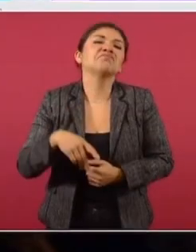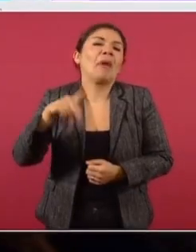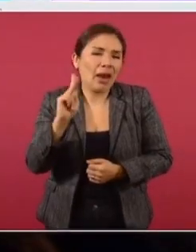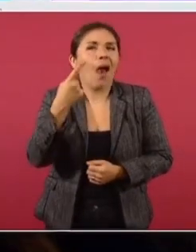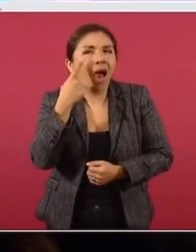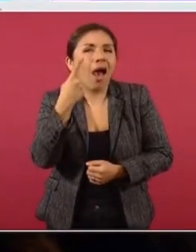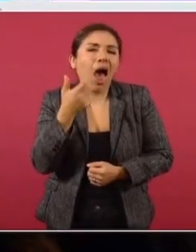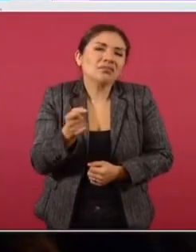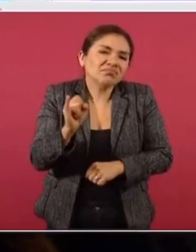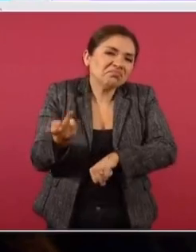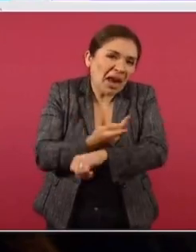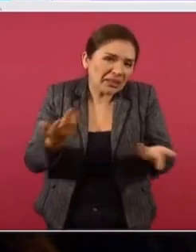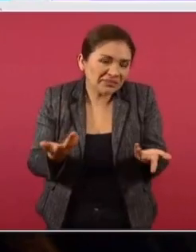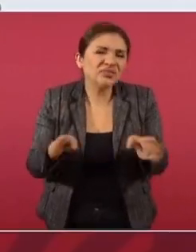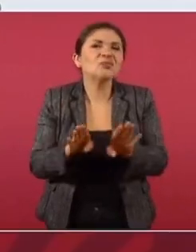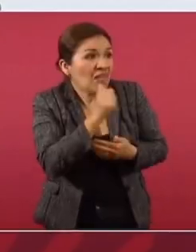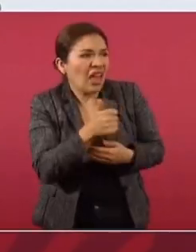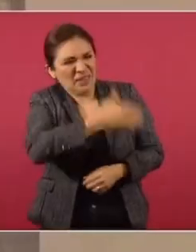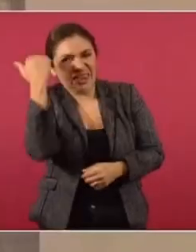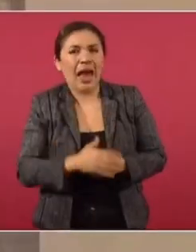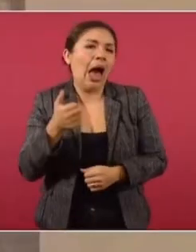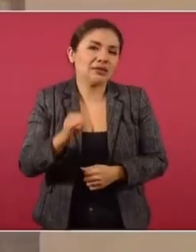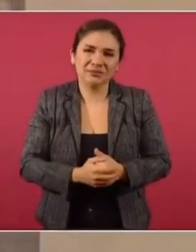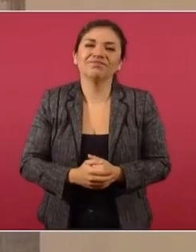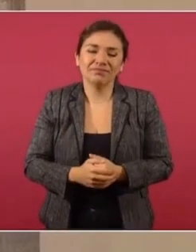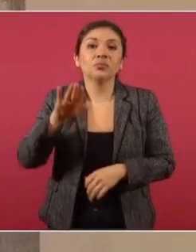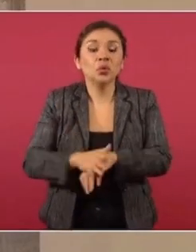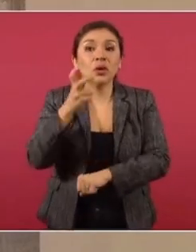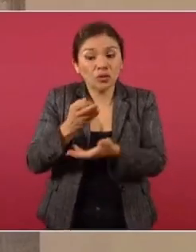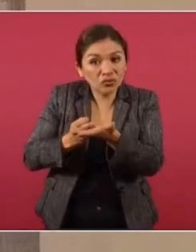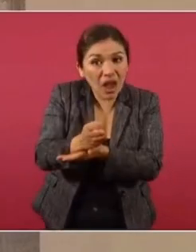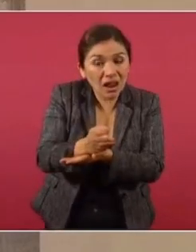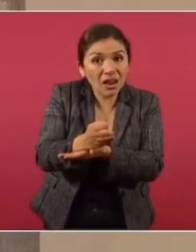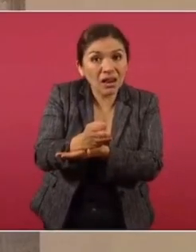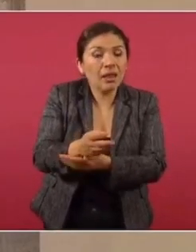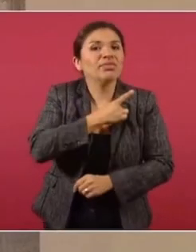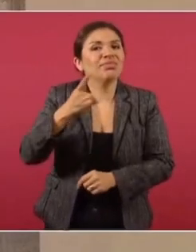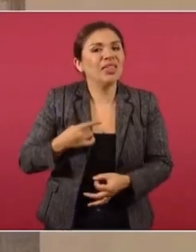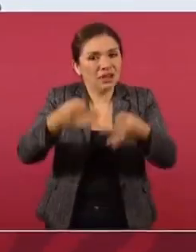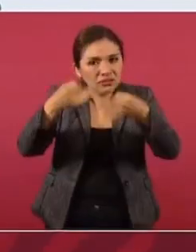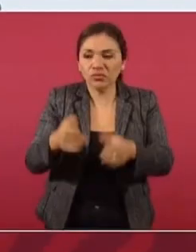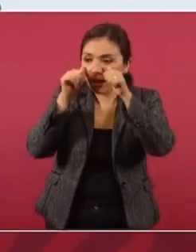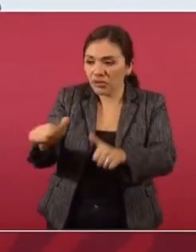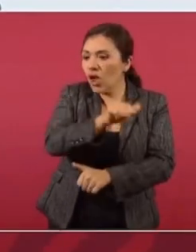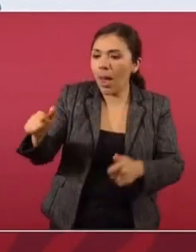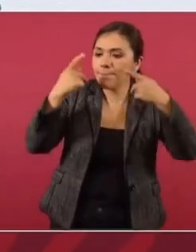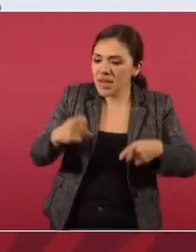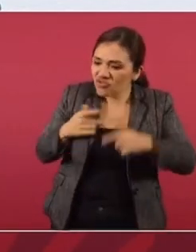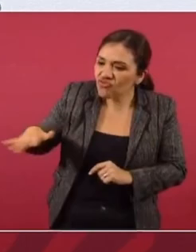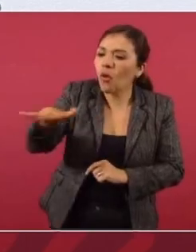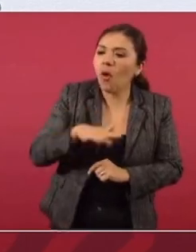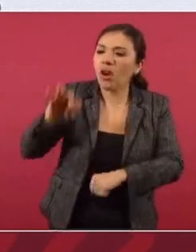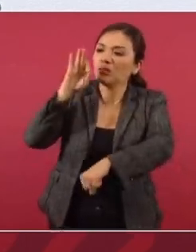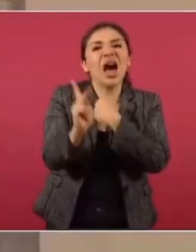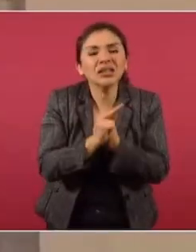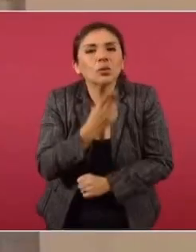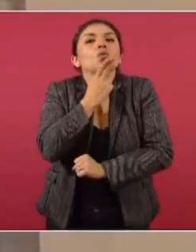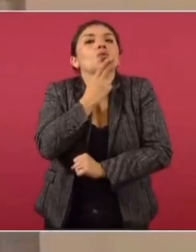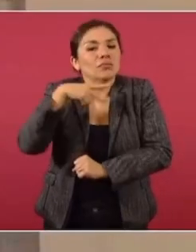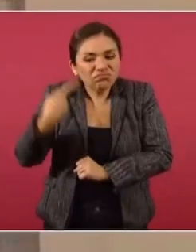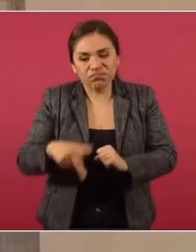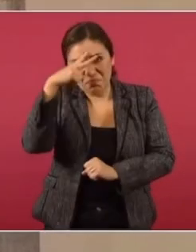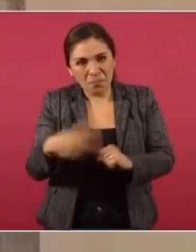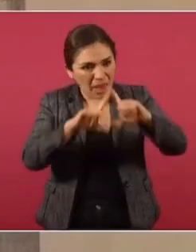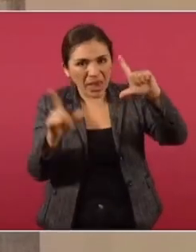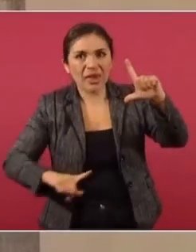suele pasar. Son muy convenencieros. Por eso la lealtad tiene que ser al pueblo, a la patria, a